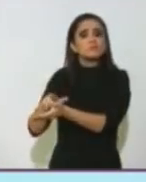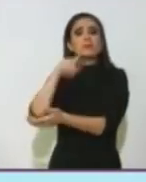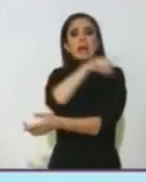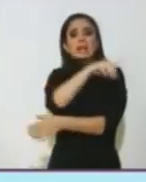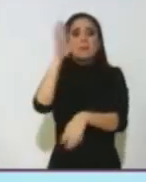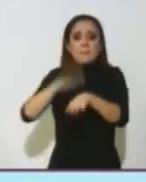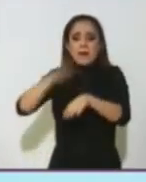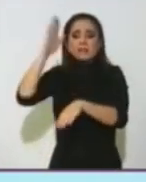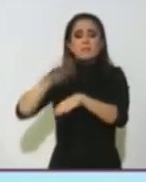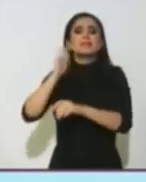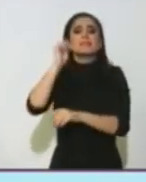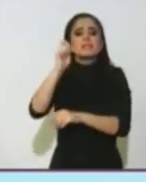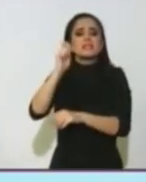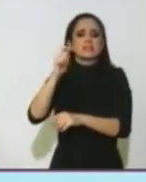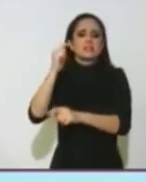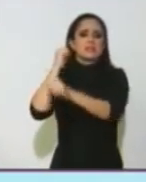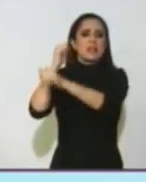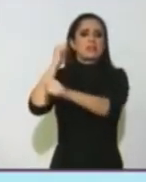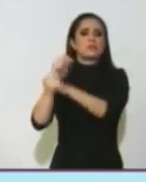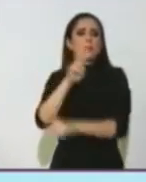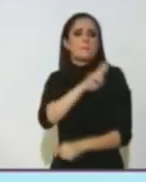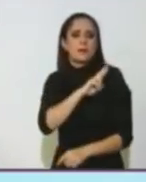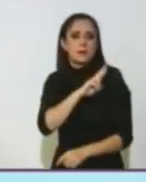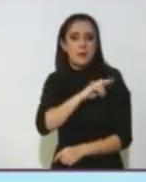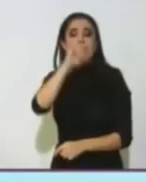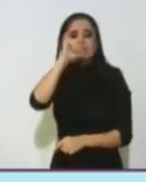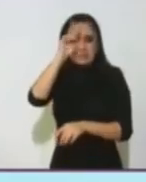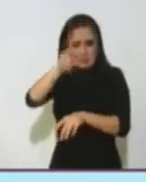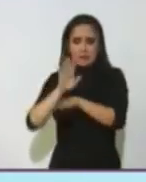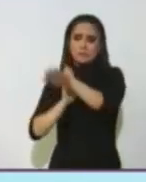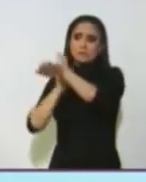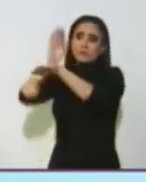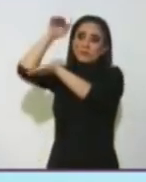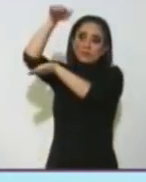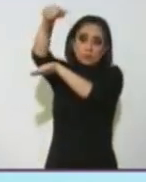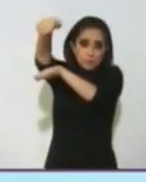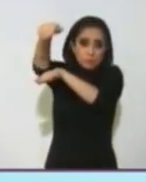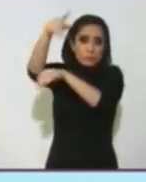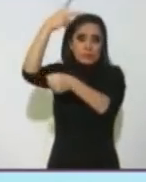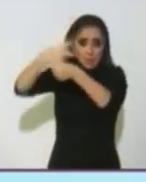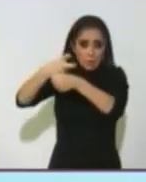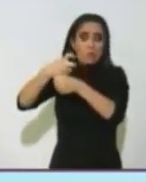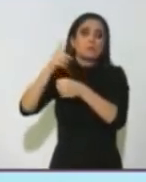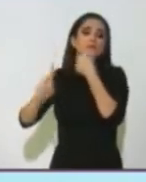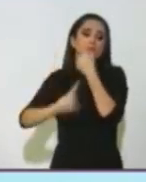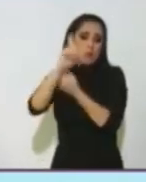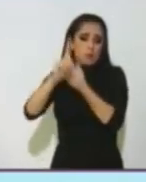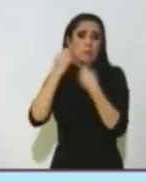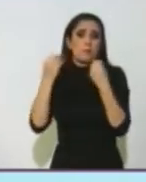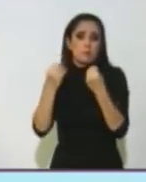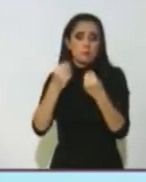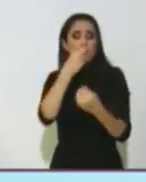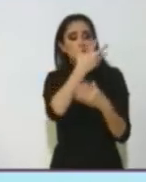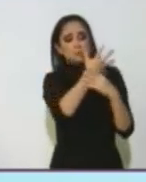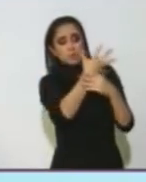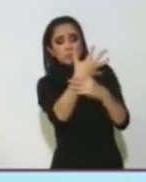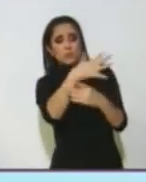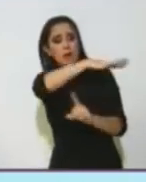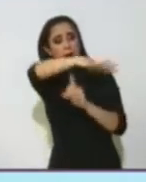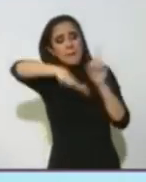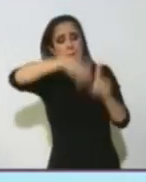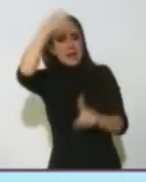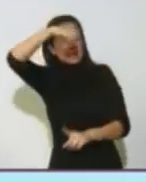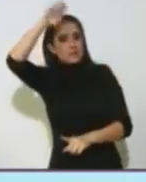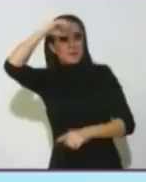transporte privado sí es cierto que los segundos pisos vinieron a causar caos no lo digo yo lo dicen ambientalistas internacionales